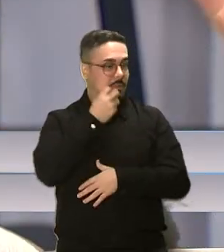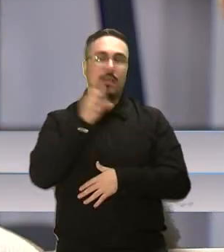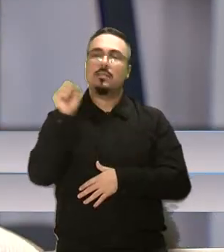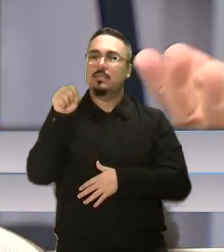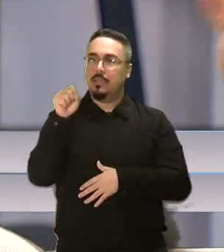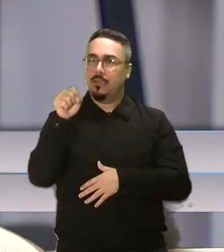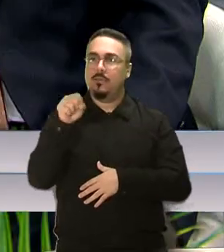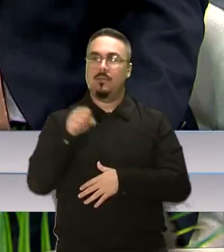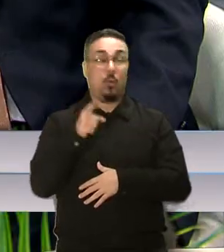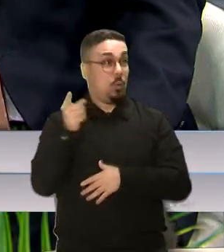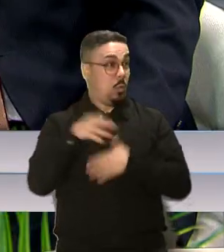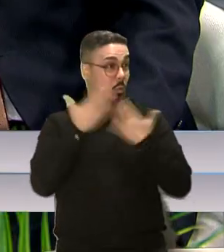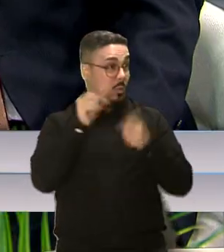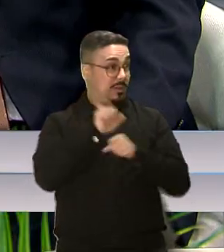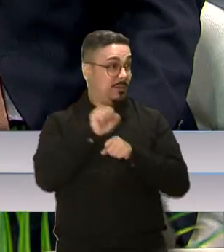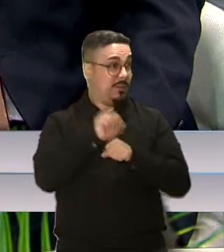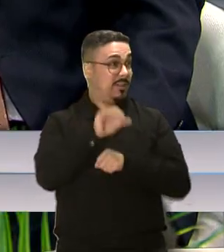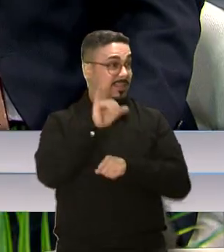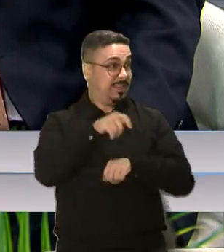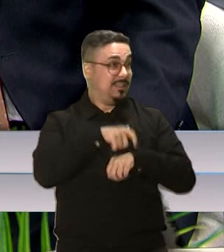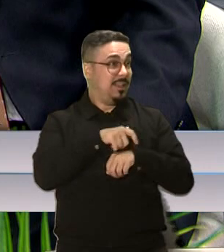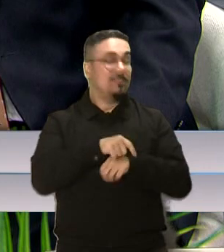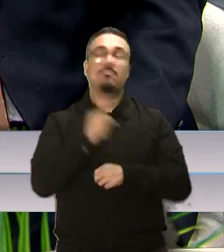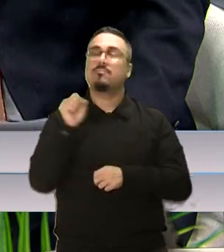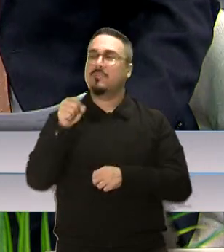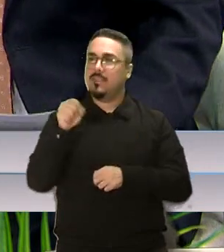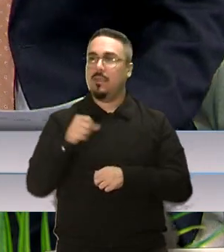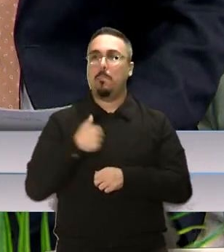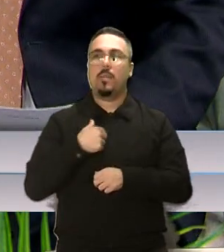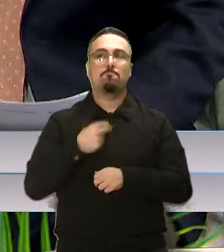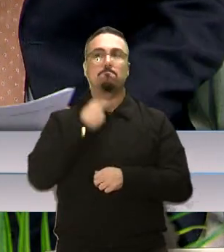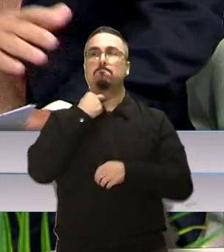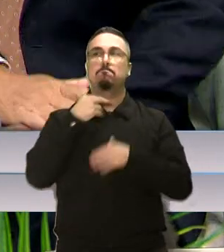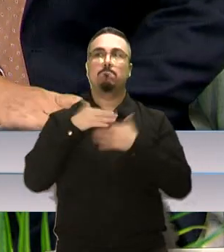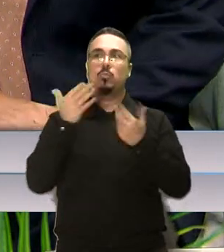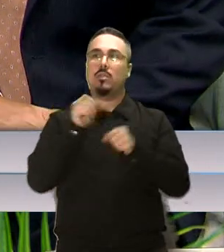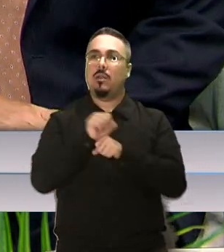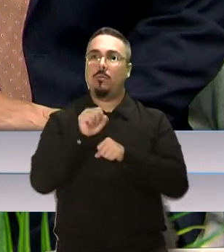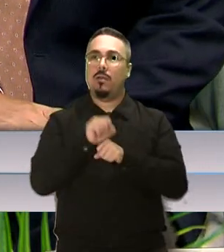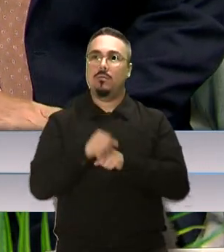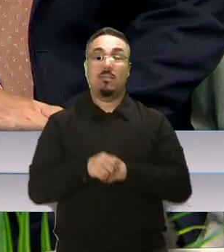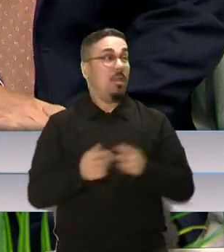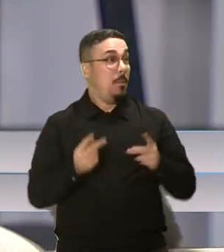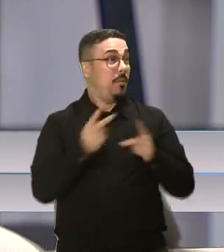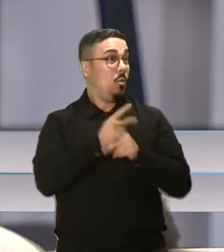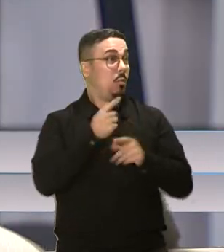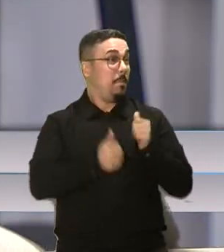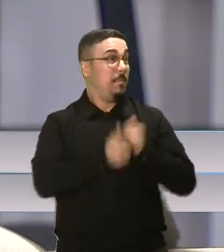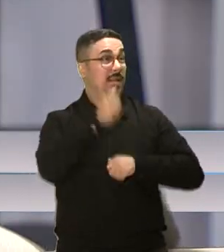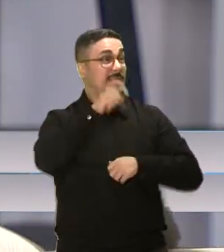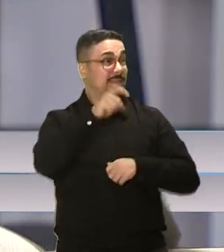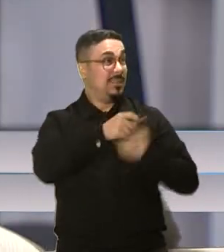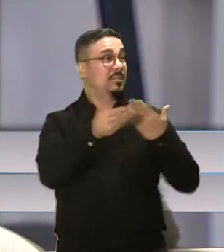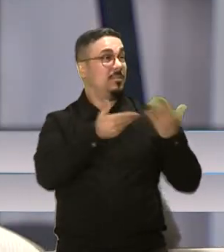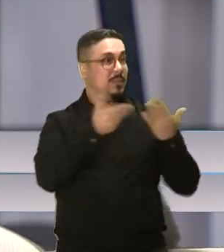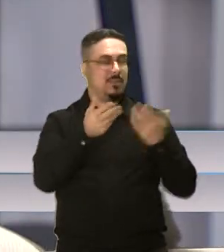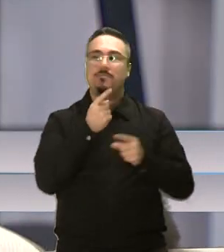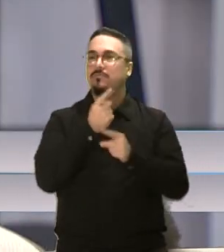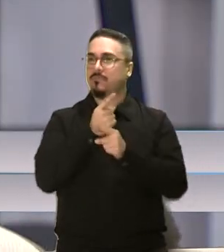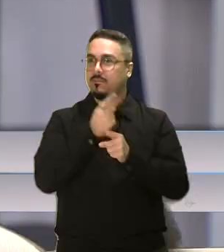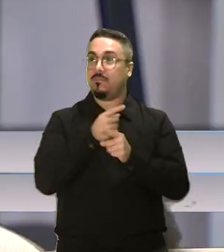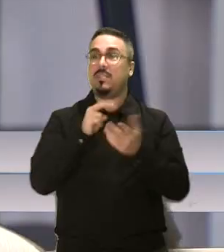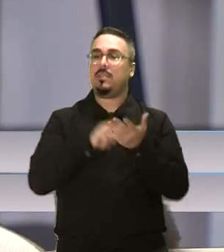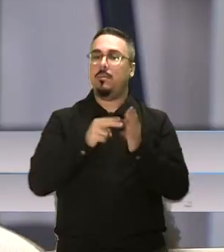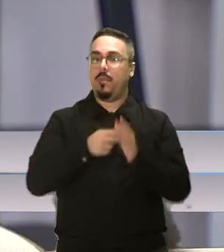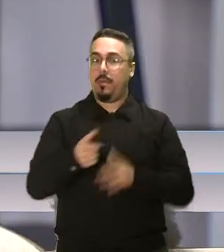quab ese momento se quedó sin trabajo correcto me quedé sin trabajo cu más se necesitaba ese servicio correctamente Y entonces si yo me quedé sin